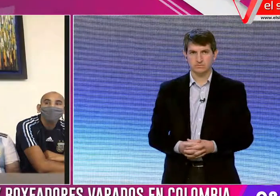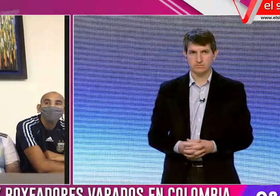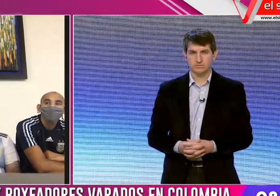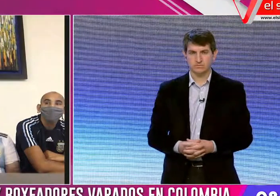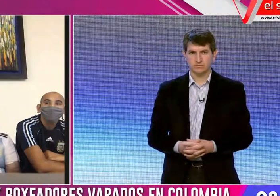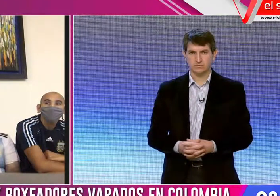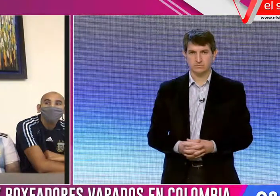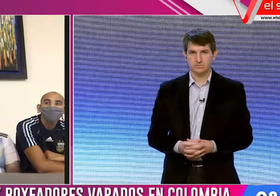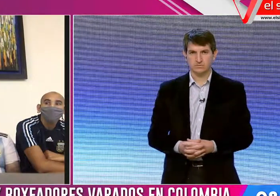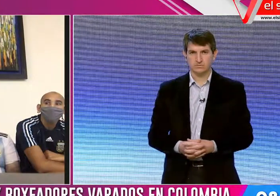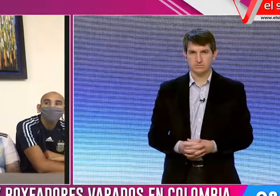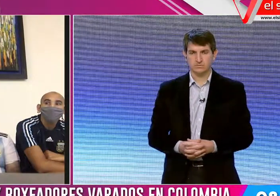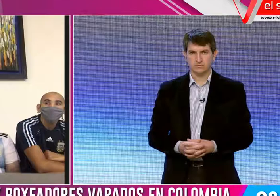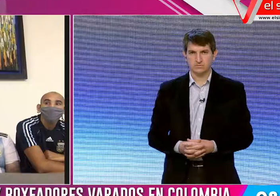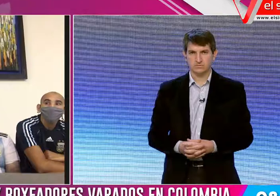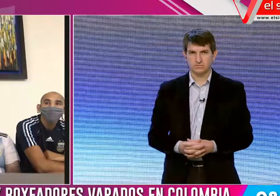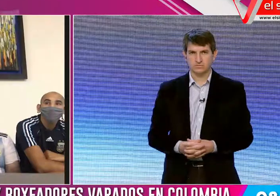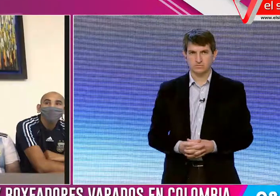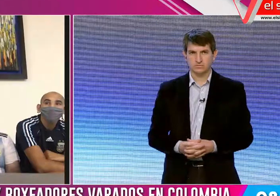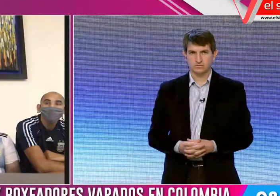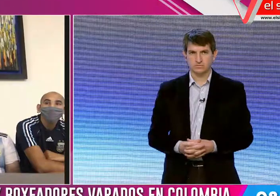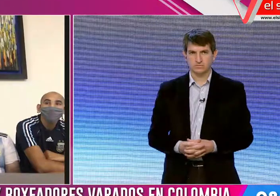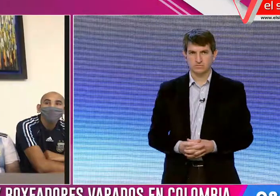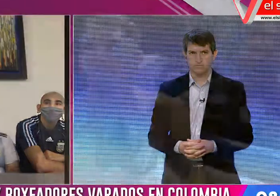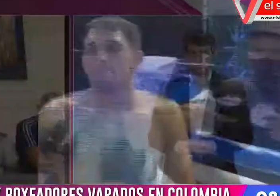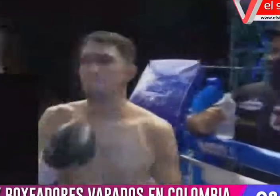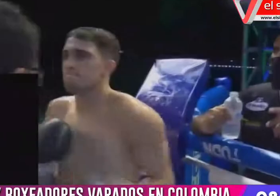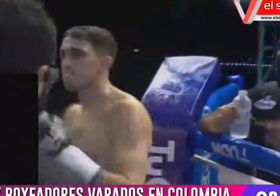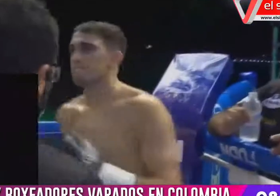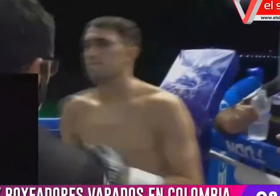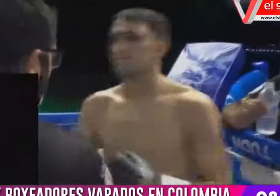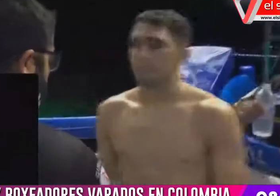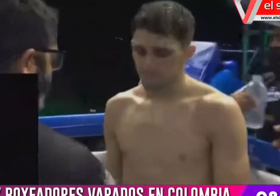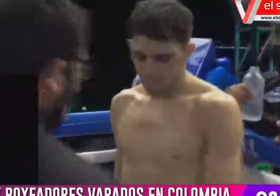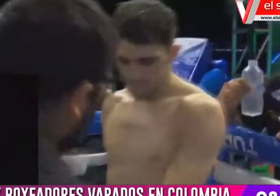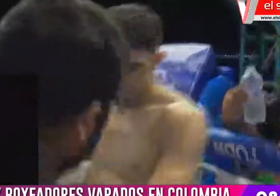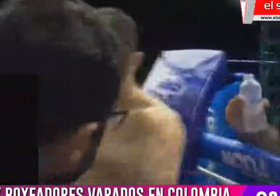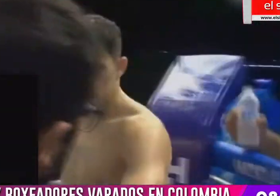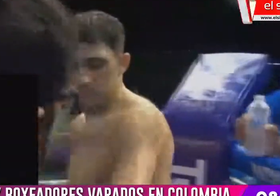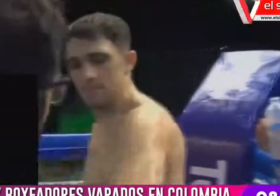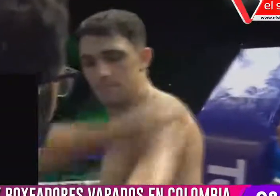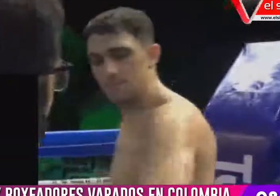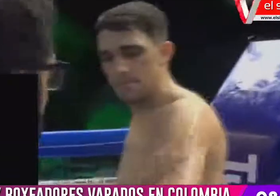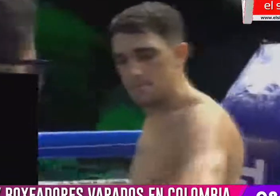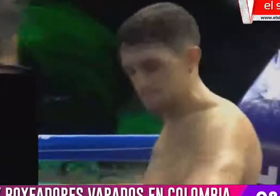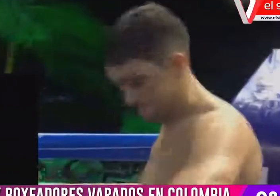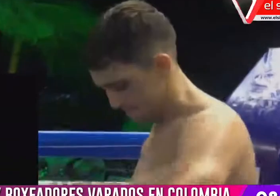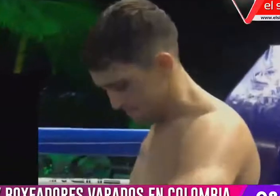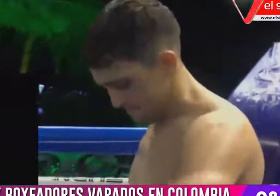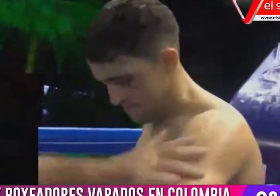y no nos han llamado tampoco, ¿no? Entonces, obviamente preocupados por todo, porque obviamente queremos